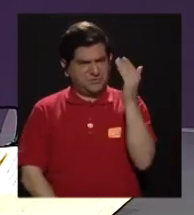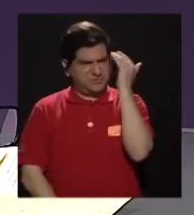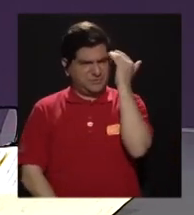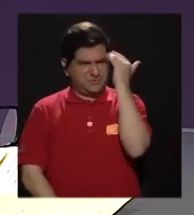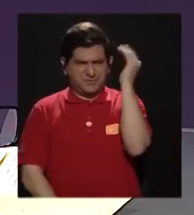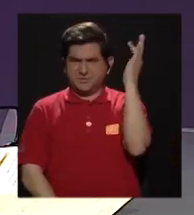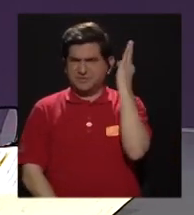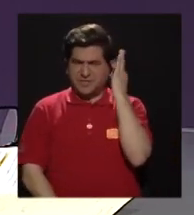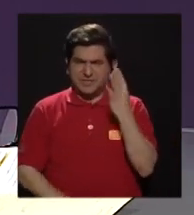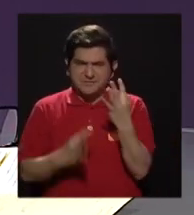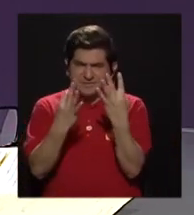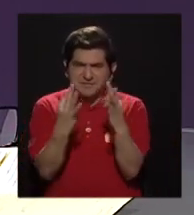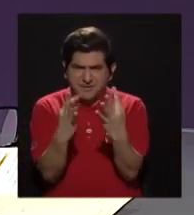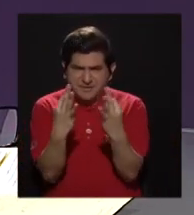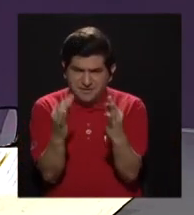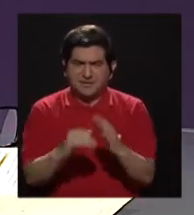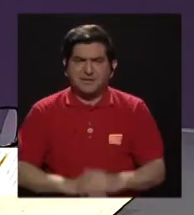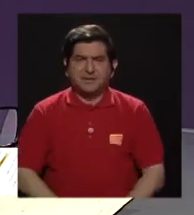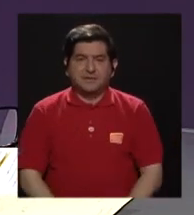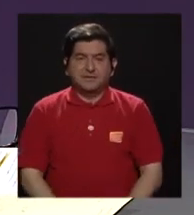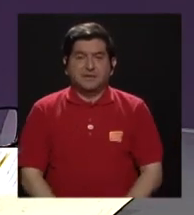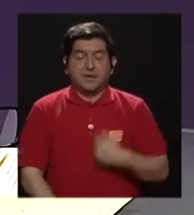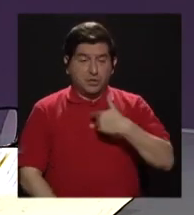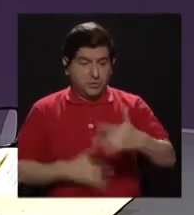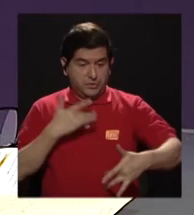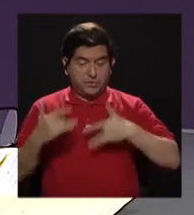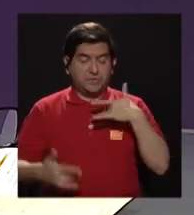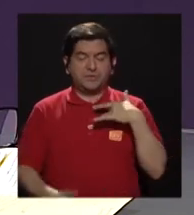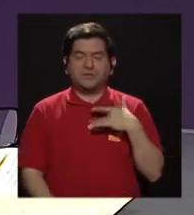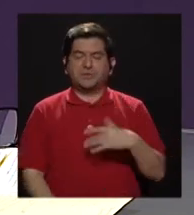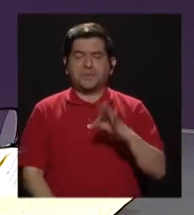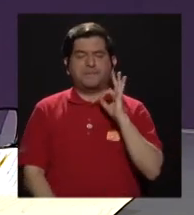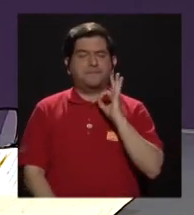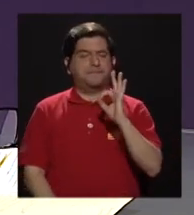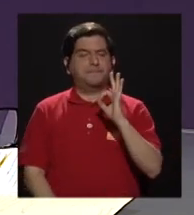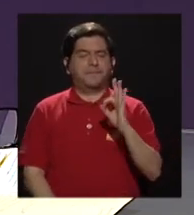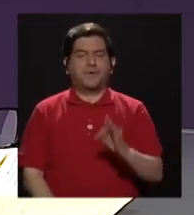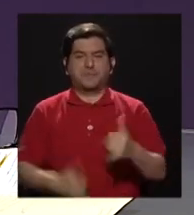en las mujeres y para mí, yo siento tan bonito